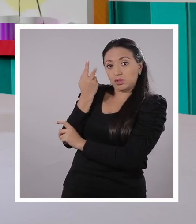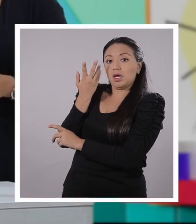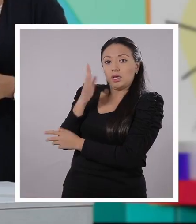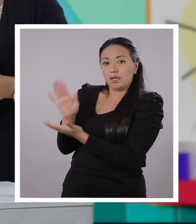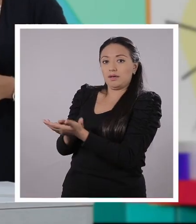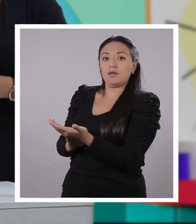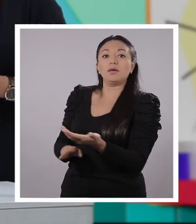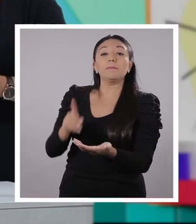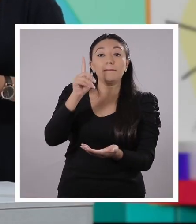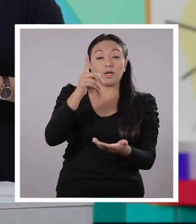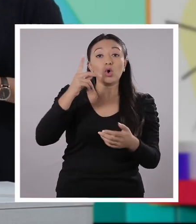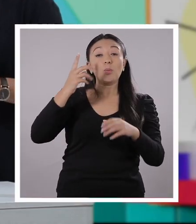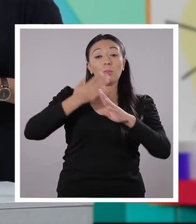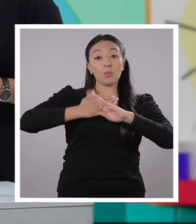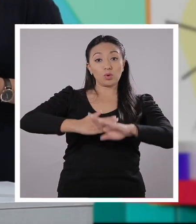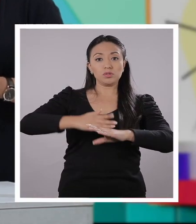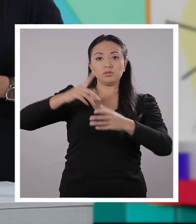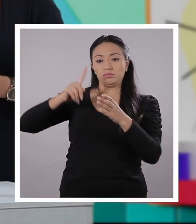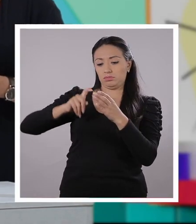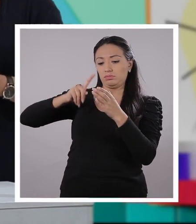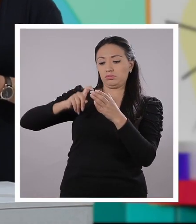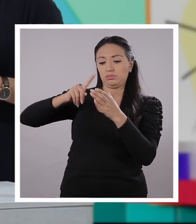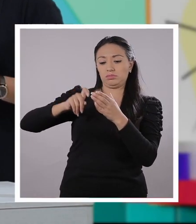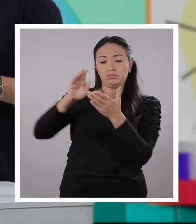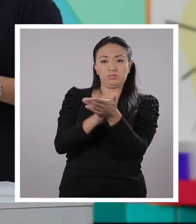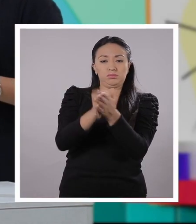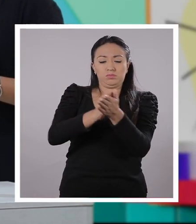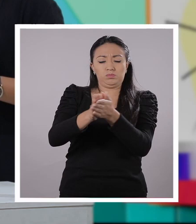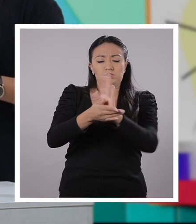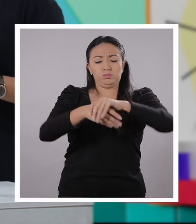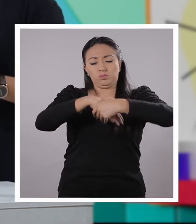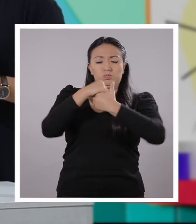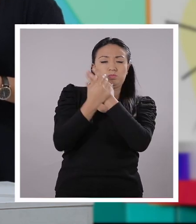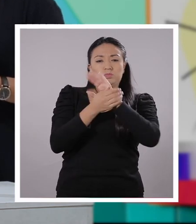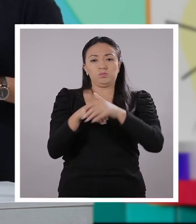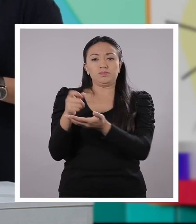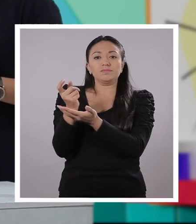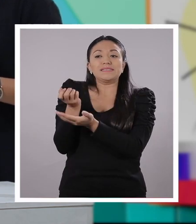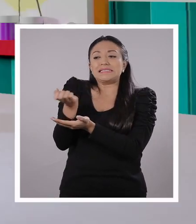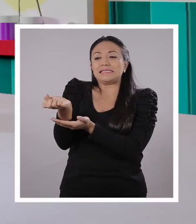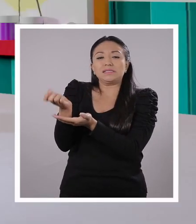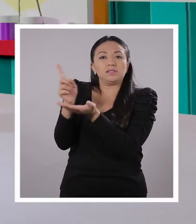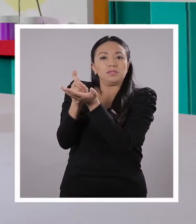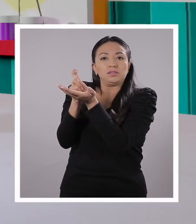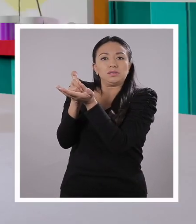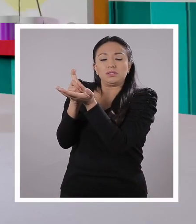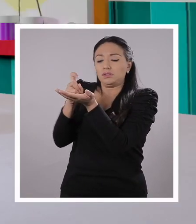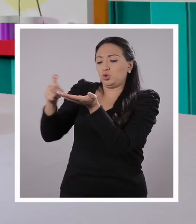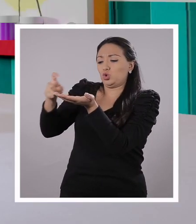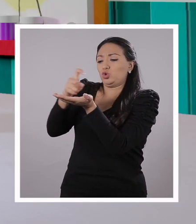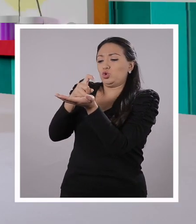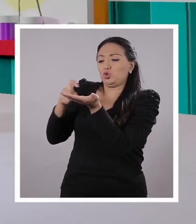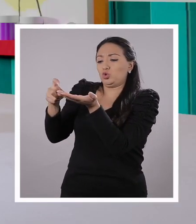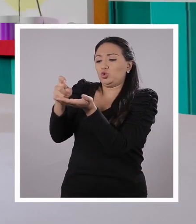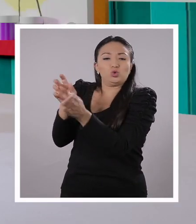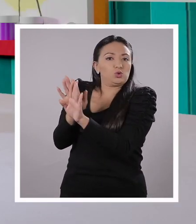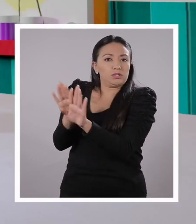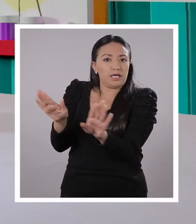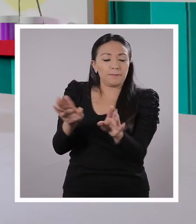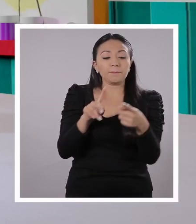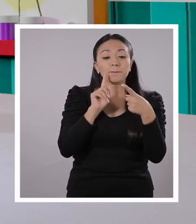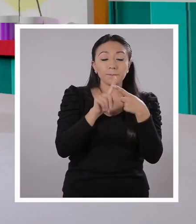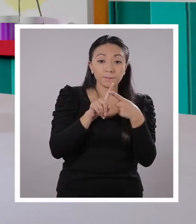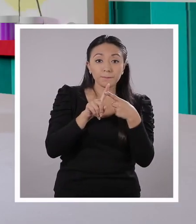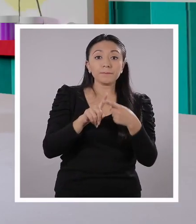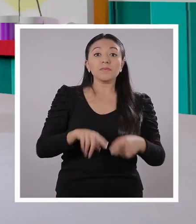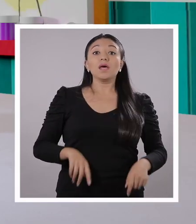momento, pero para protección, mayor protección, alcohol. Muy bien, perfecto. Muy bien.